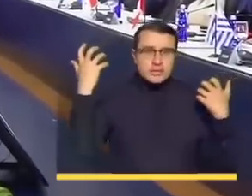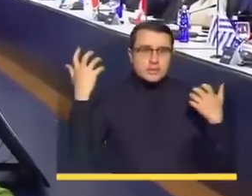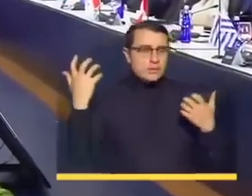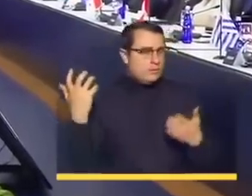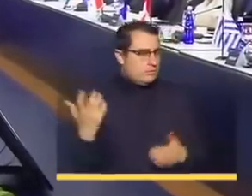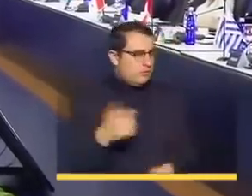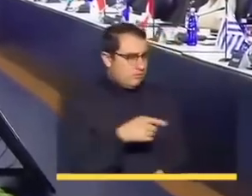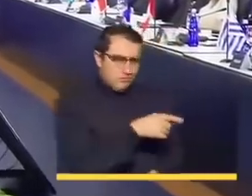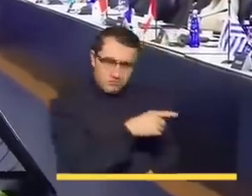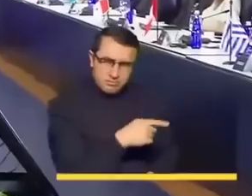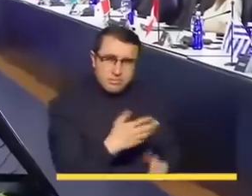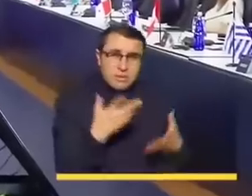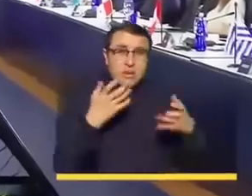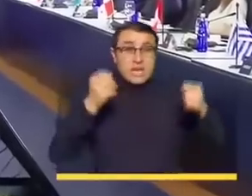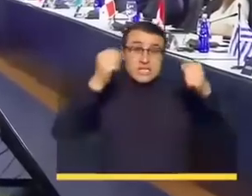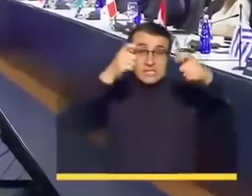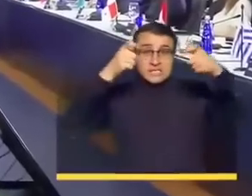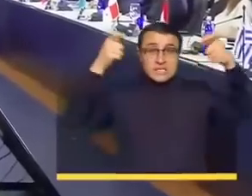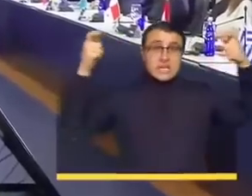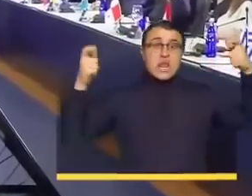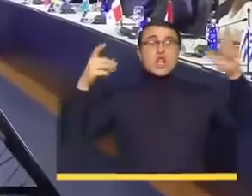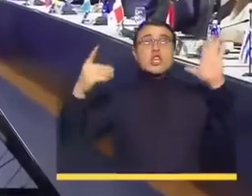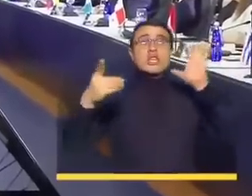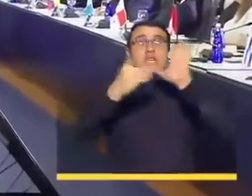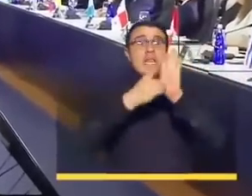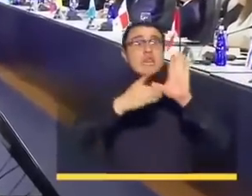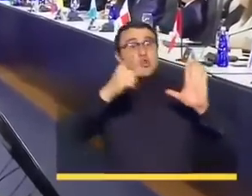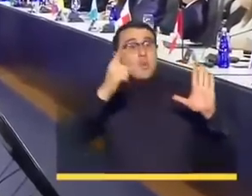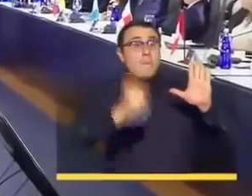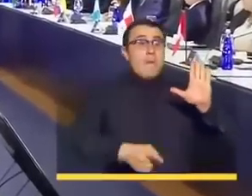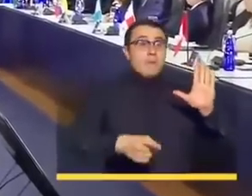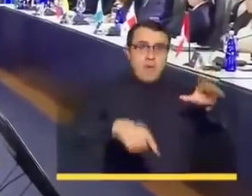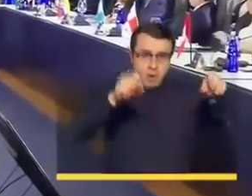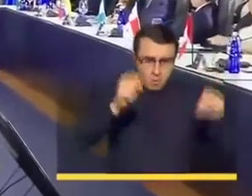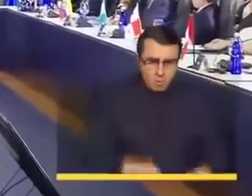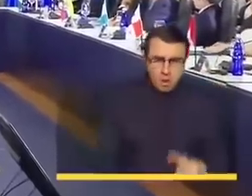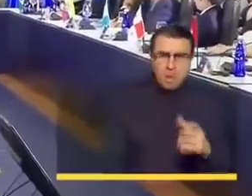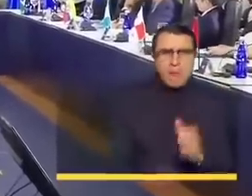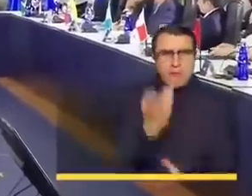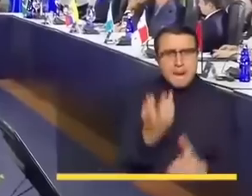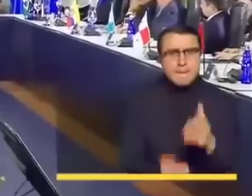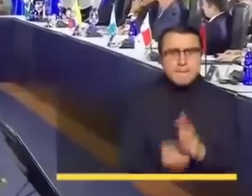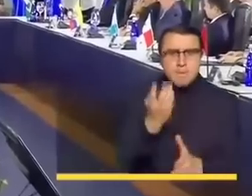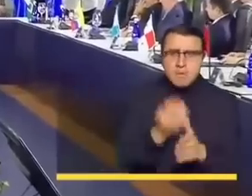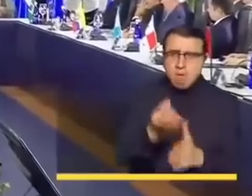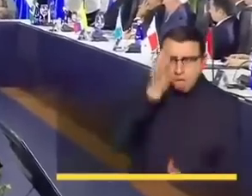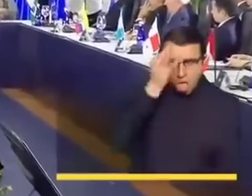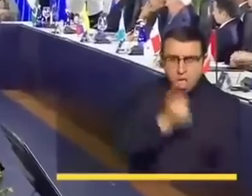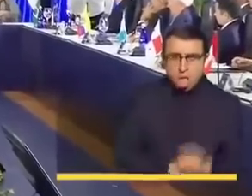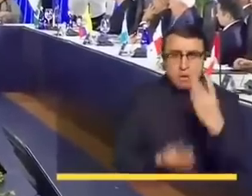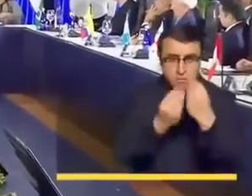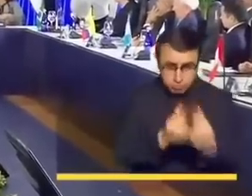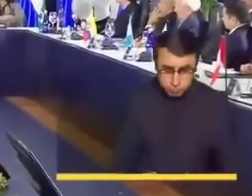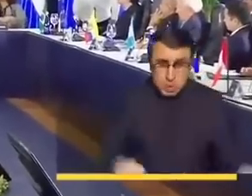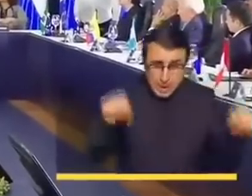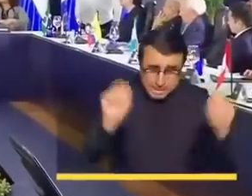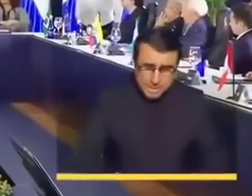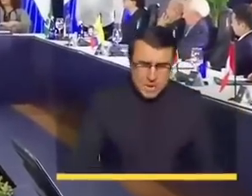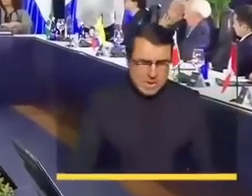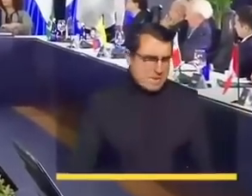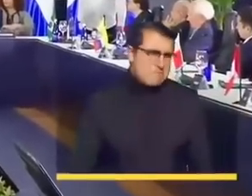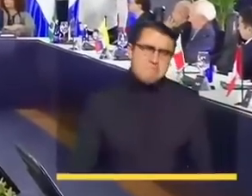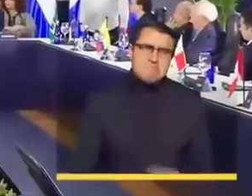pretender que desde el Estado y por decreto se podía acabar el mercado, que fue